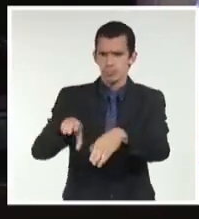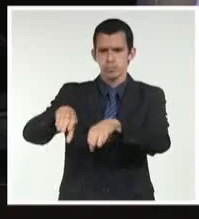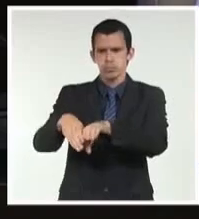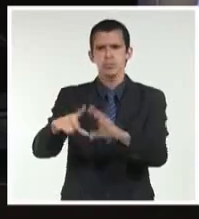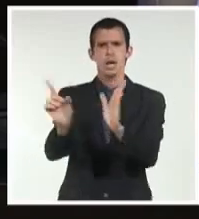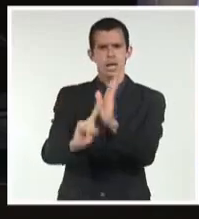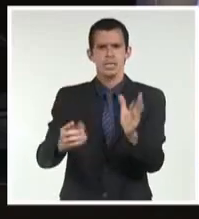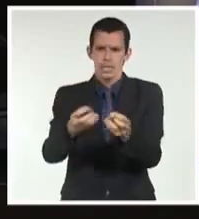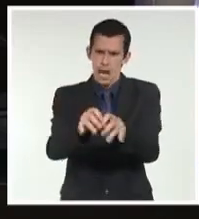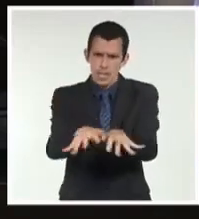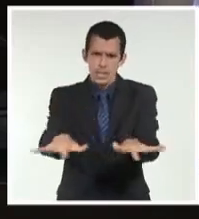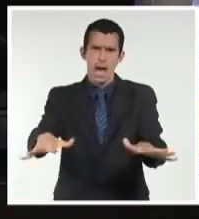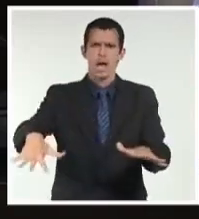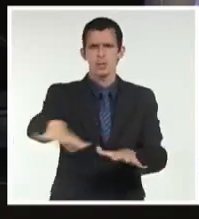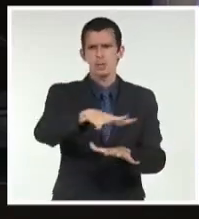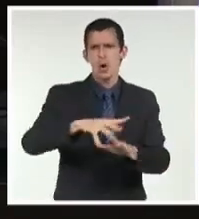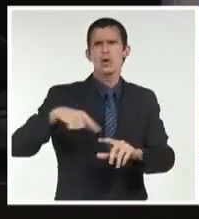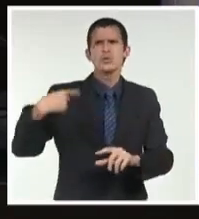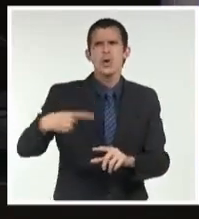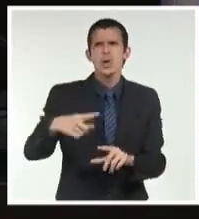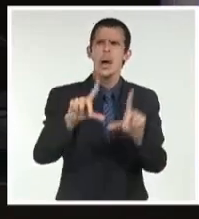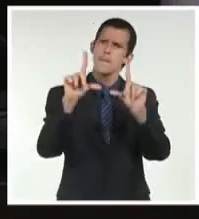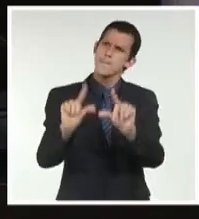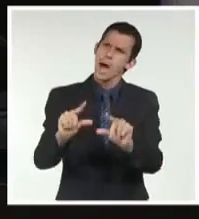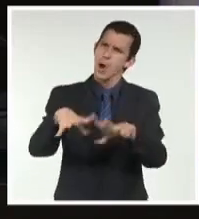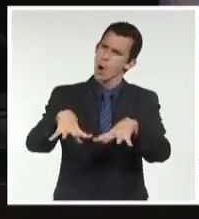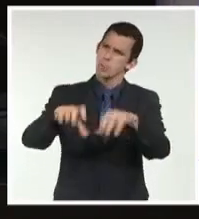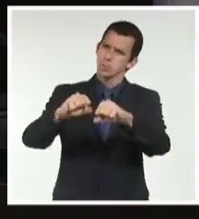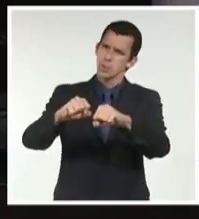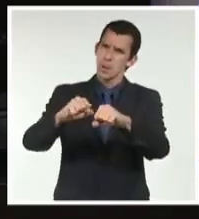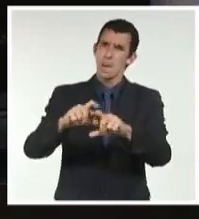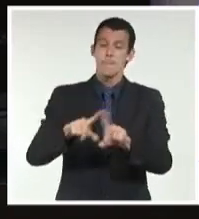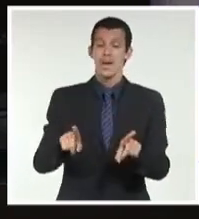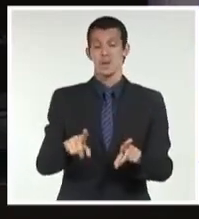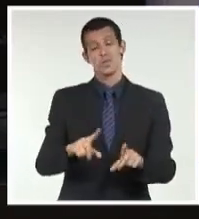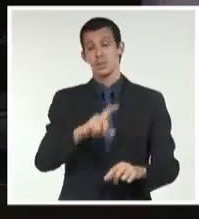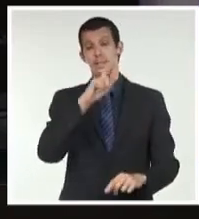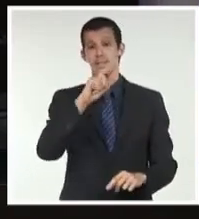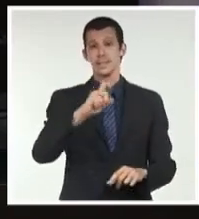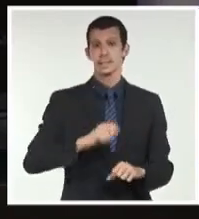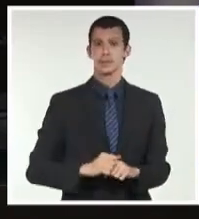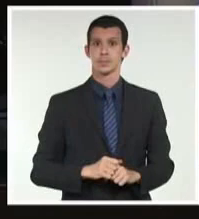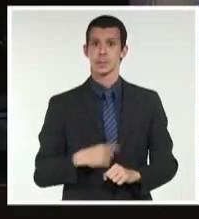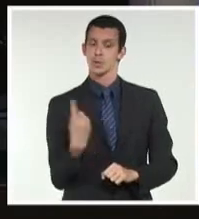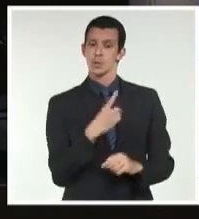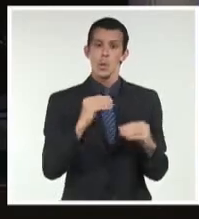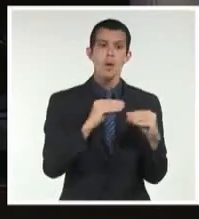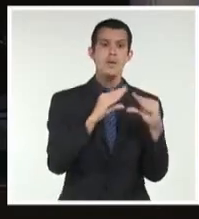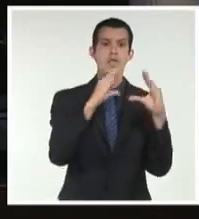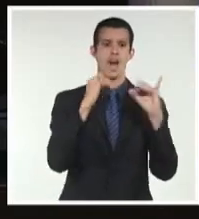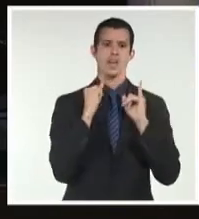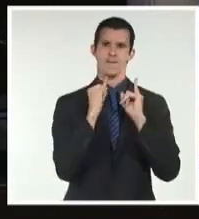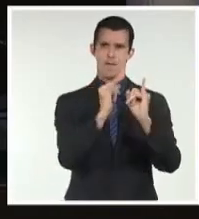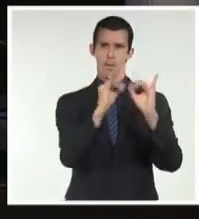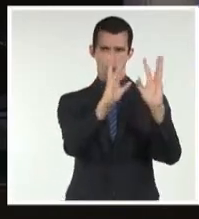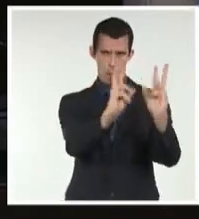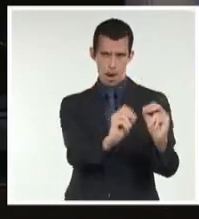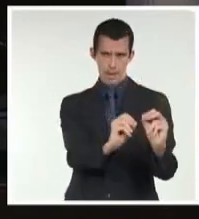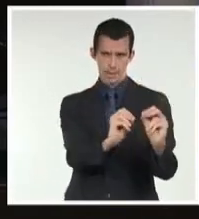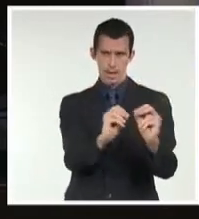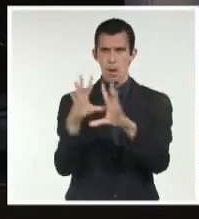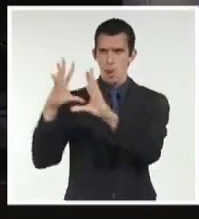posible. Y aunque sea una información por la mañana, después por la tarde y después por la noche, todo el día se está sacando cuenta a ver cuánto nos podemos